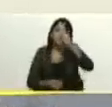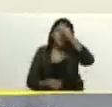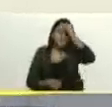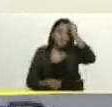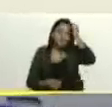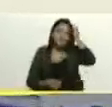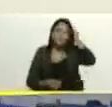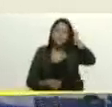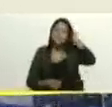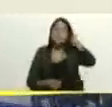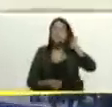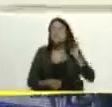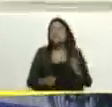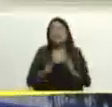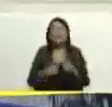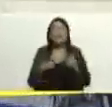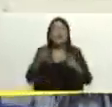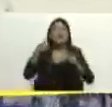Y se atrevieron.